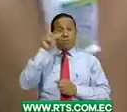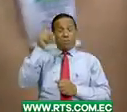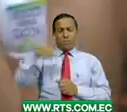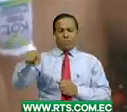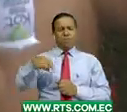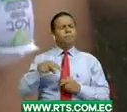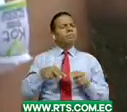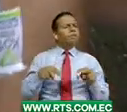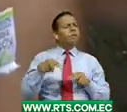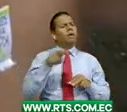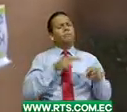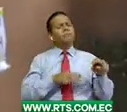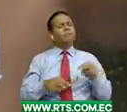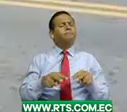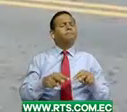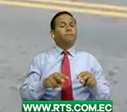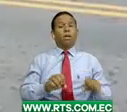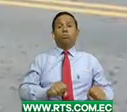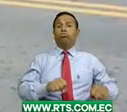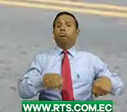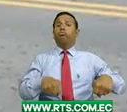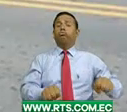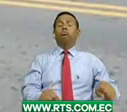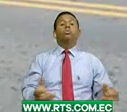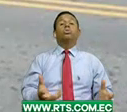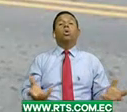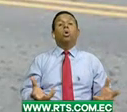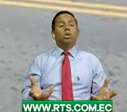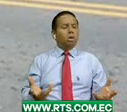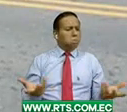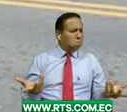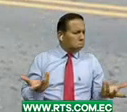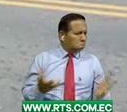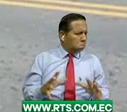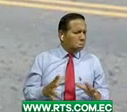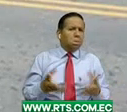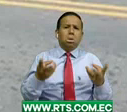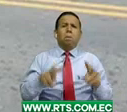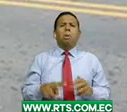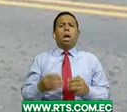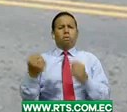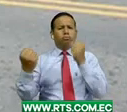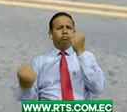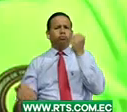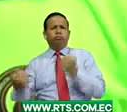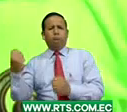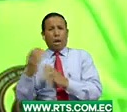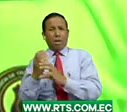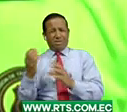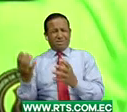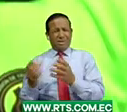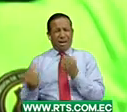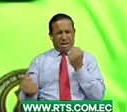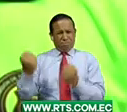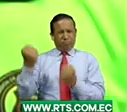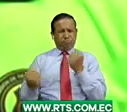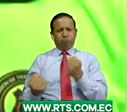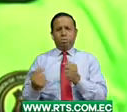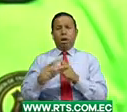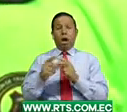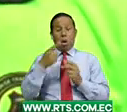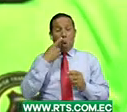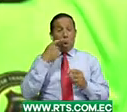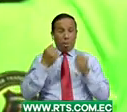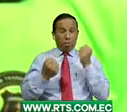este accidente, la motocicleta no estaba en el lugar y el conductor del camión huyó del sitio. El conductor del